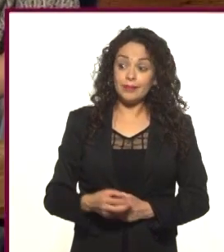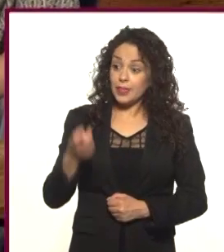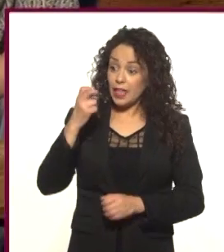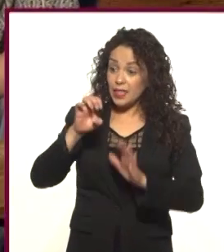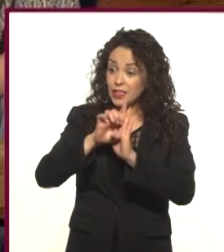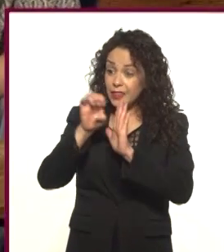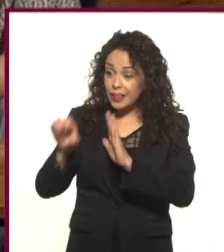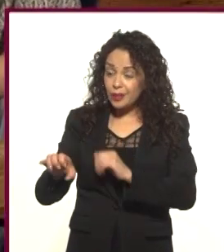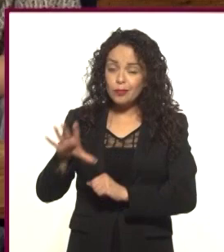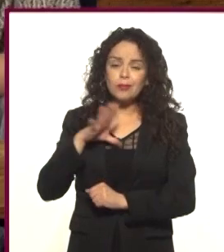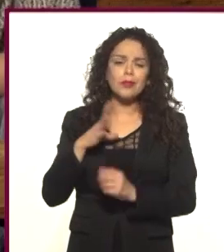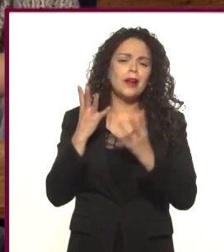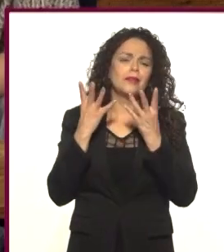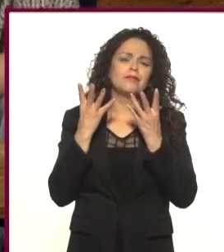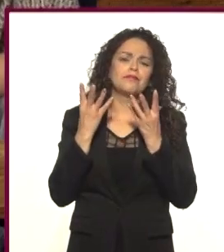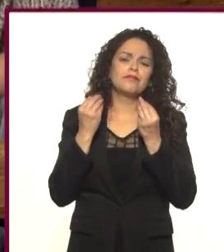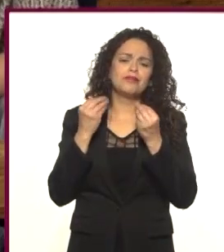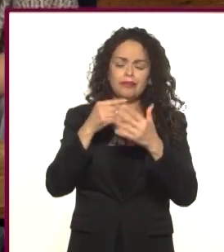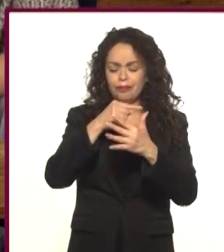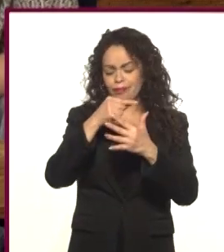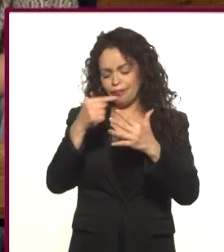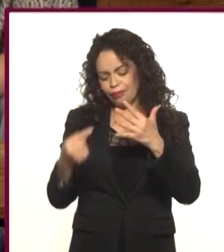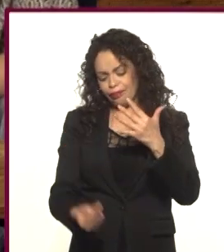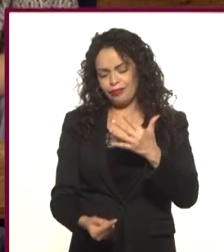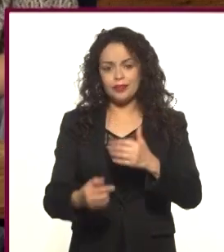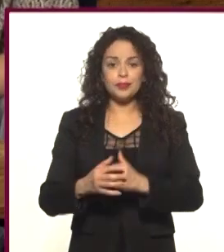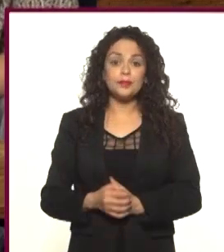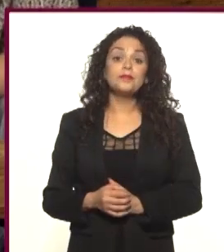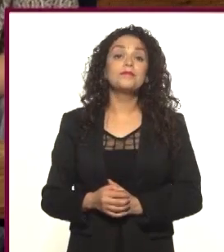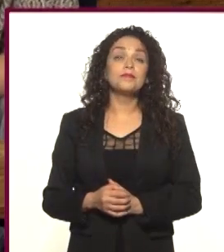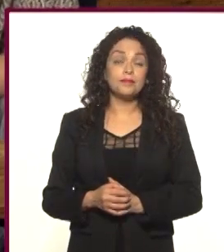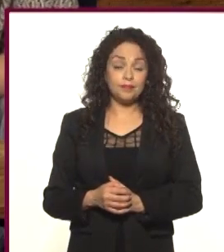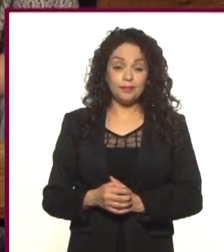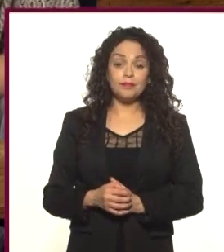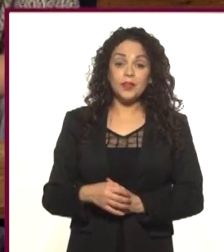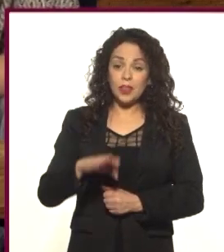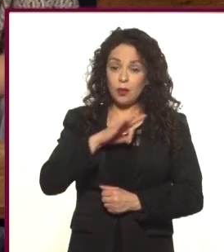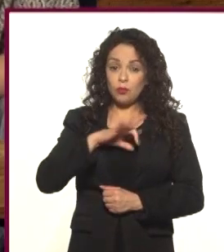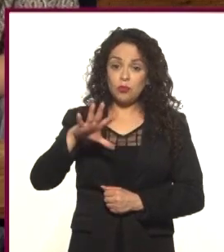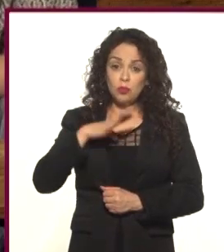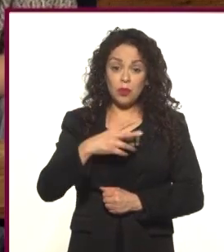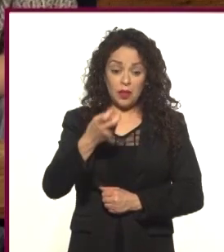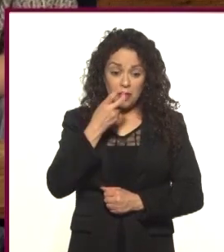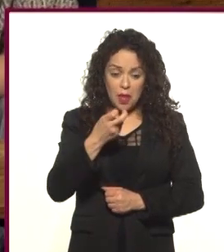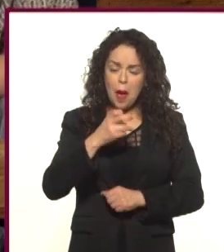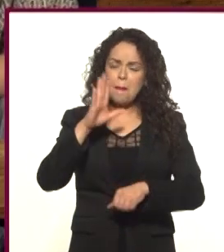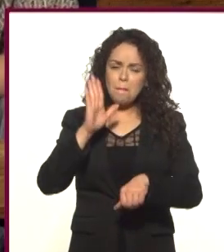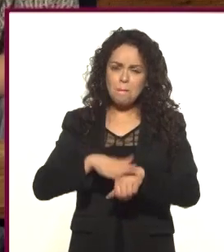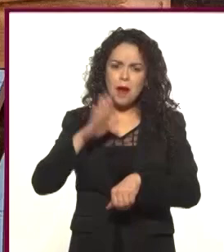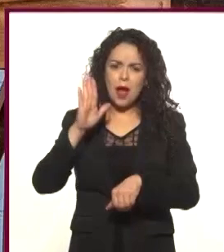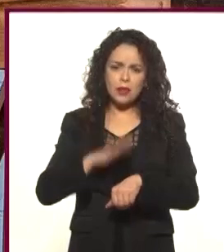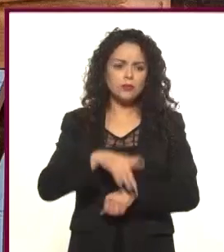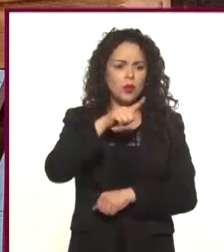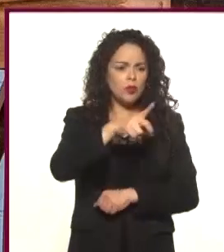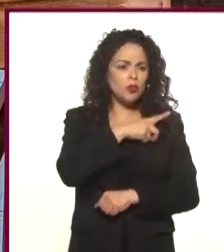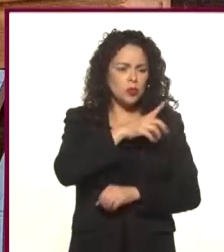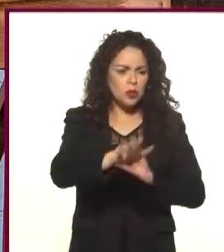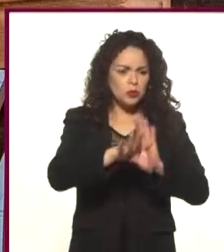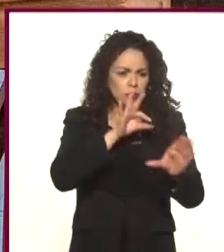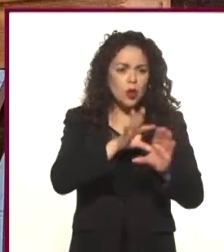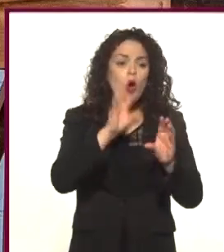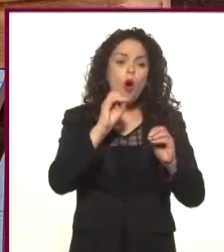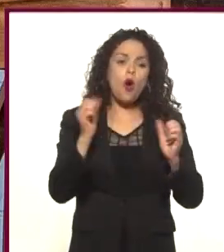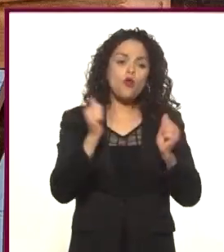Y como ese ejemplo, mijo, hay muchos. Seguro puedes encontrar más de esos tú solito o con tu